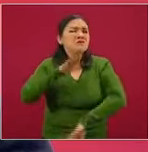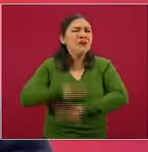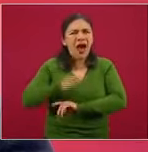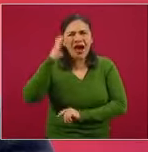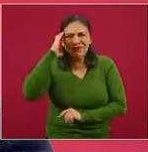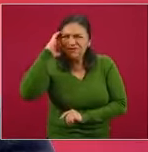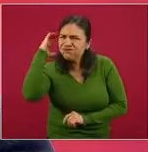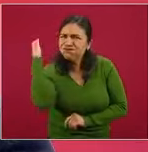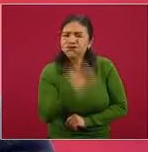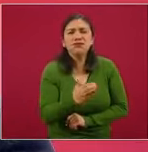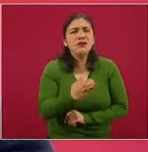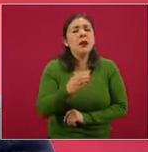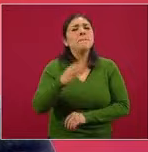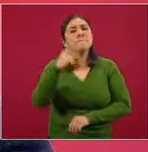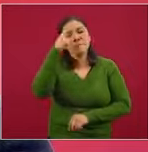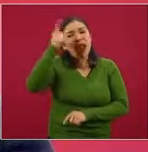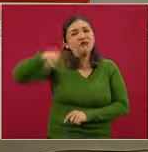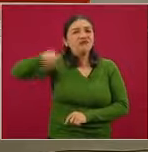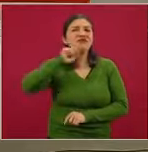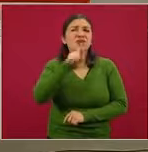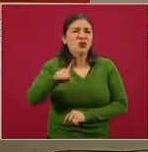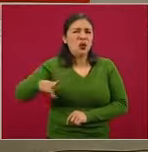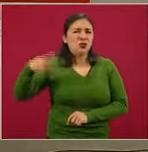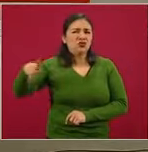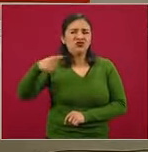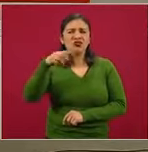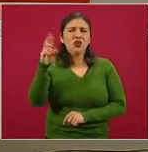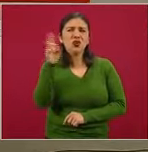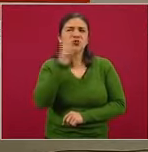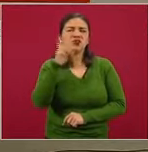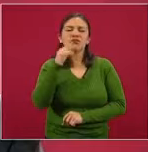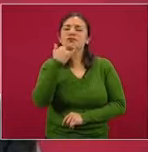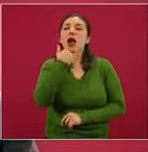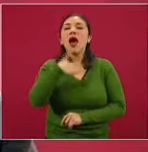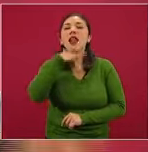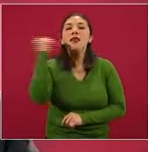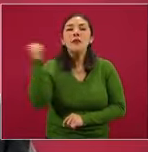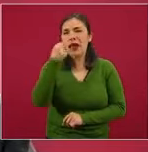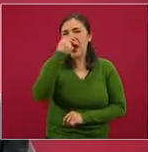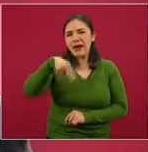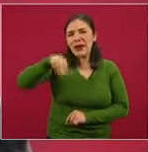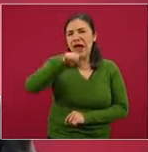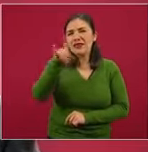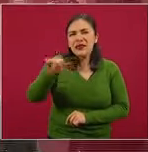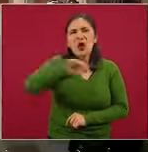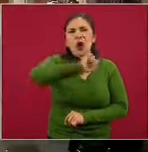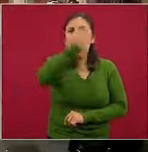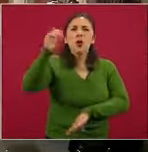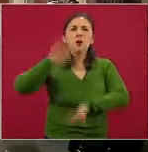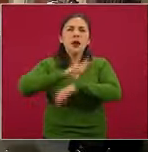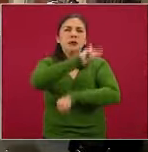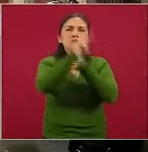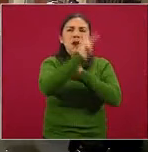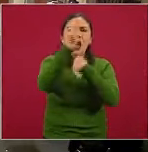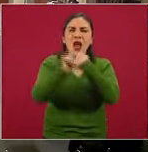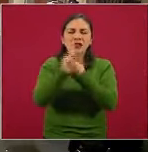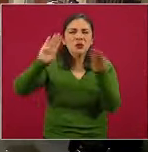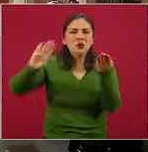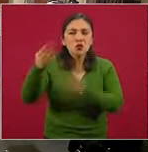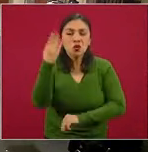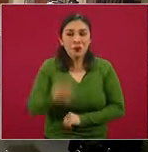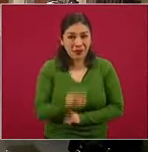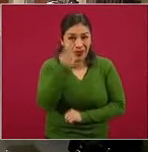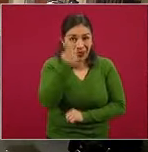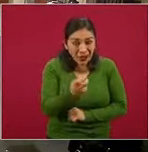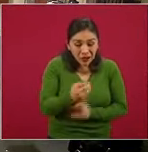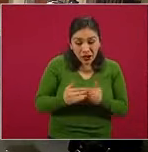atrocidades que habían sido cometidas por el régimen nazi en Alemania y en otros países del mundo. Y a partir de